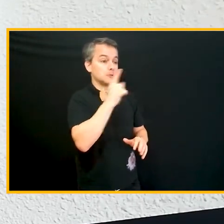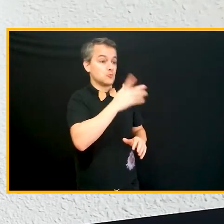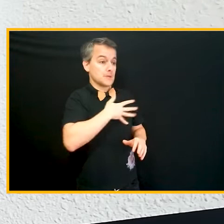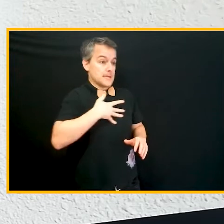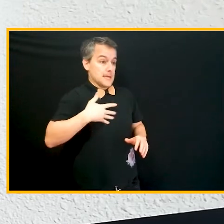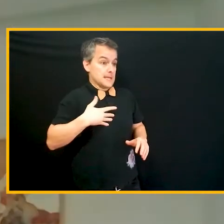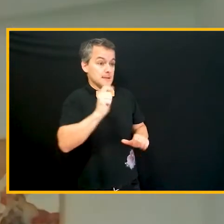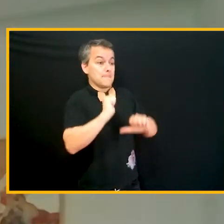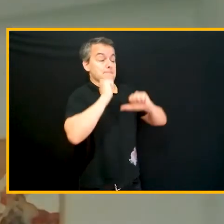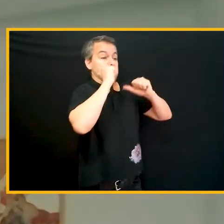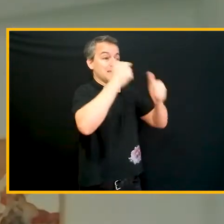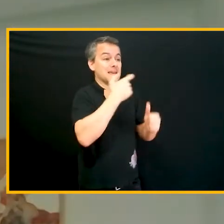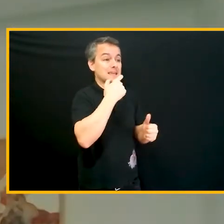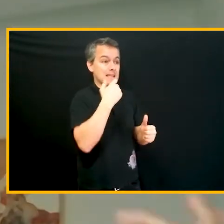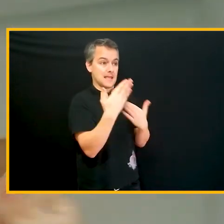English.